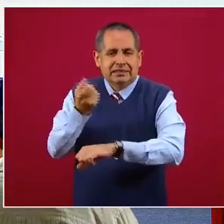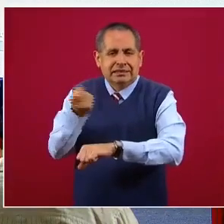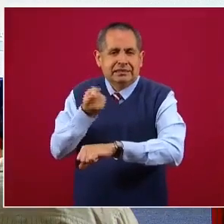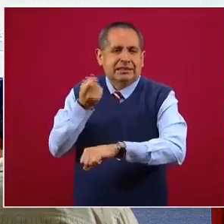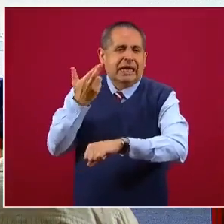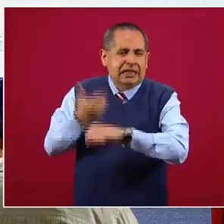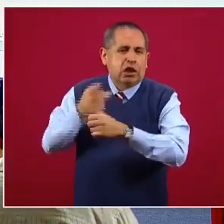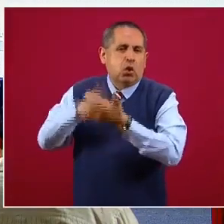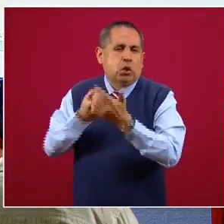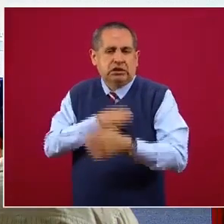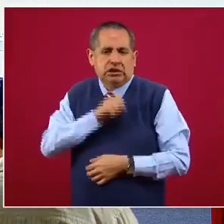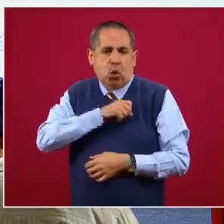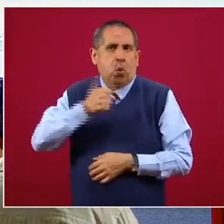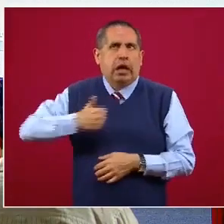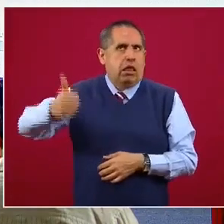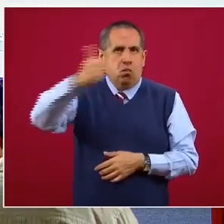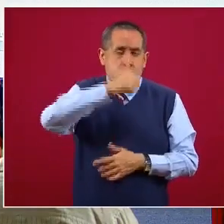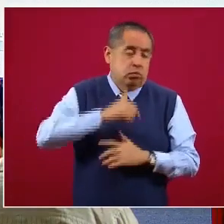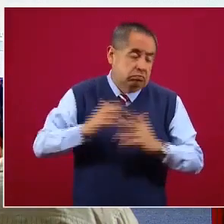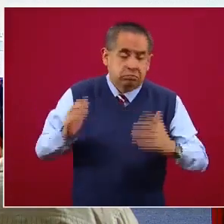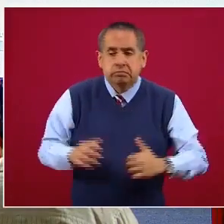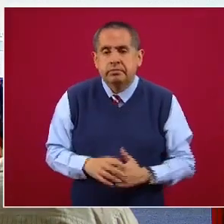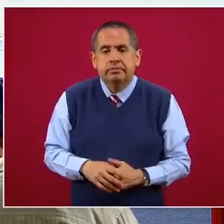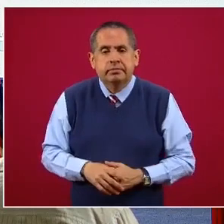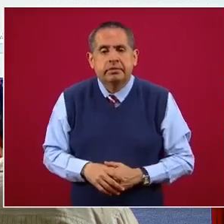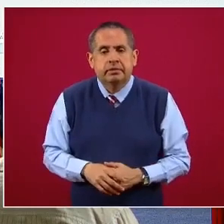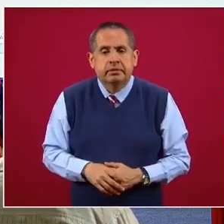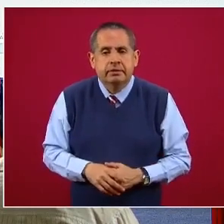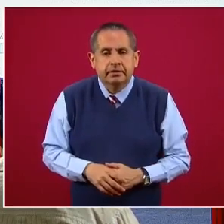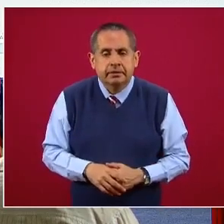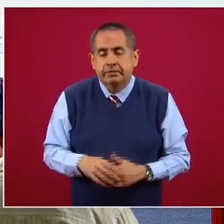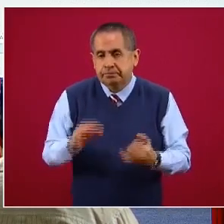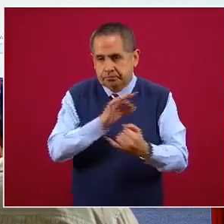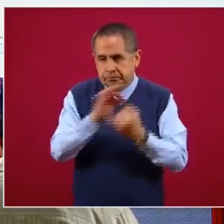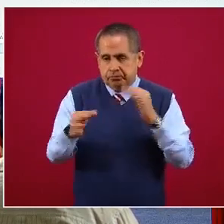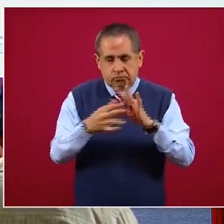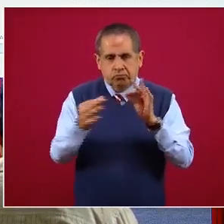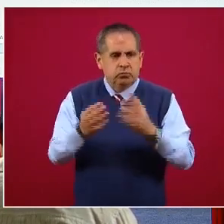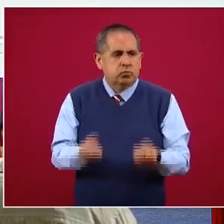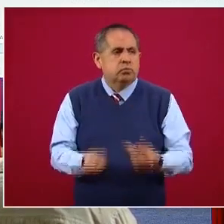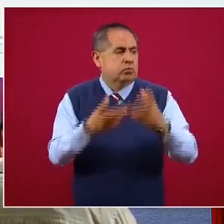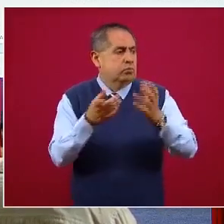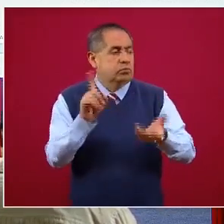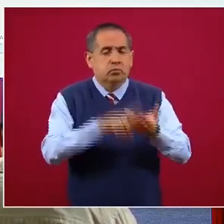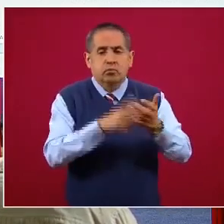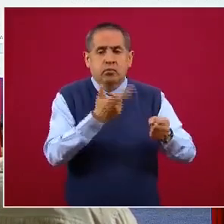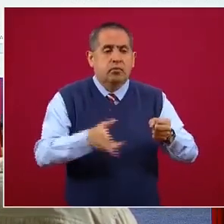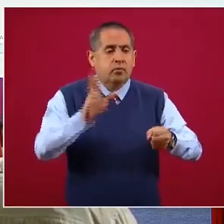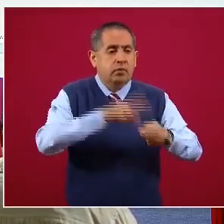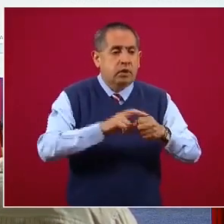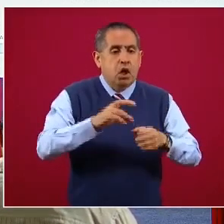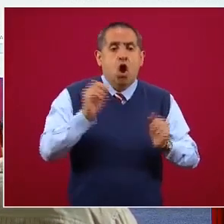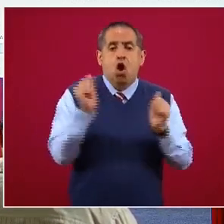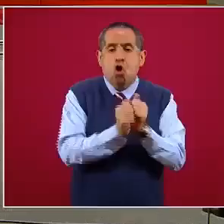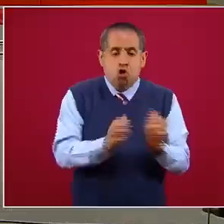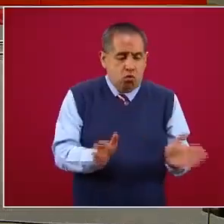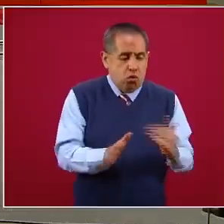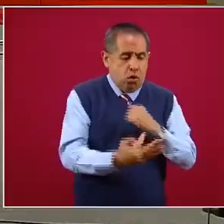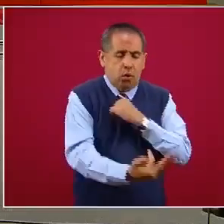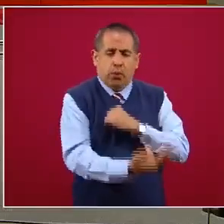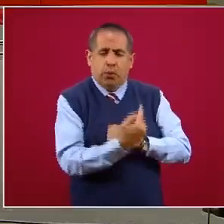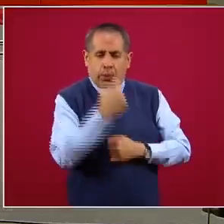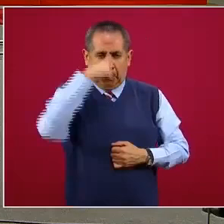también a este reto. La siguiente. Finalmente tenemos la ocupación de camas con ventilador, es decir,